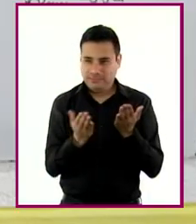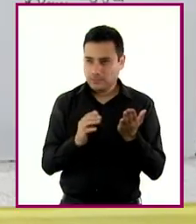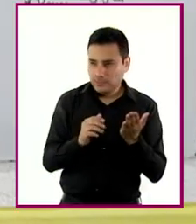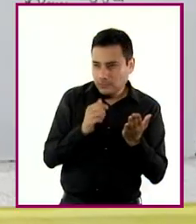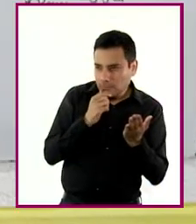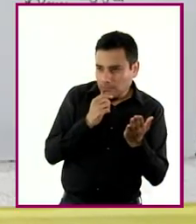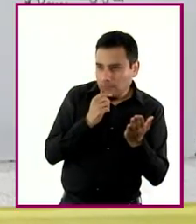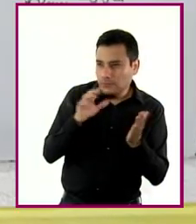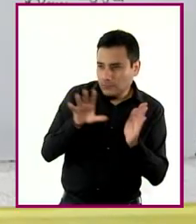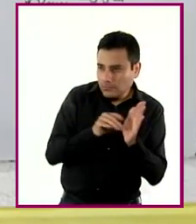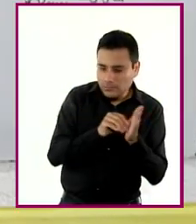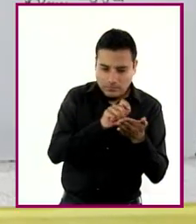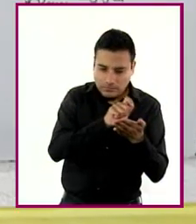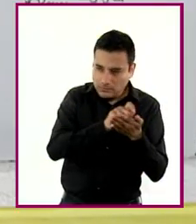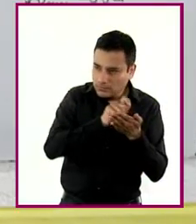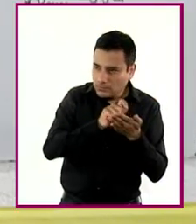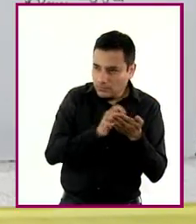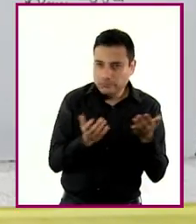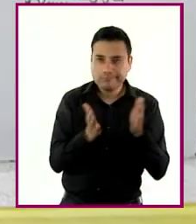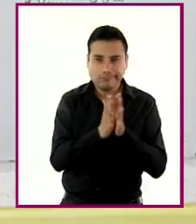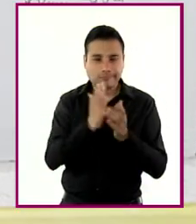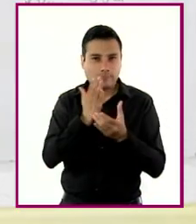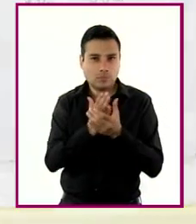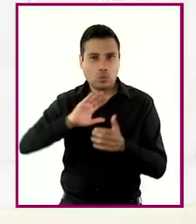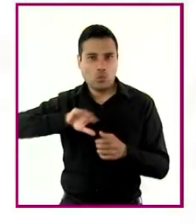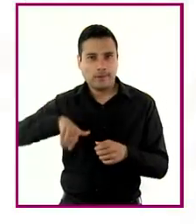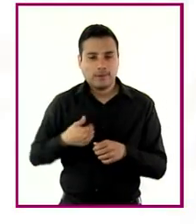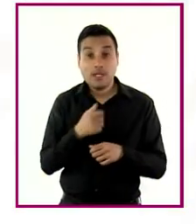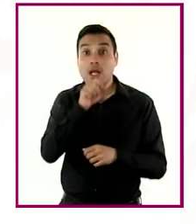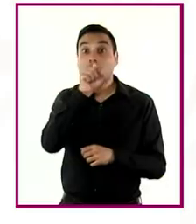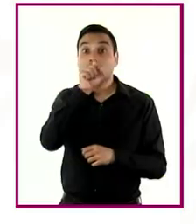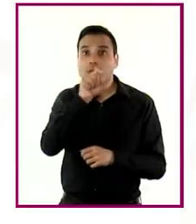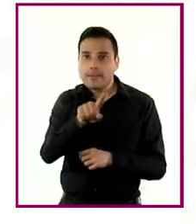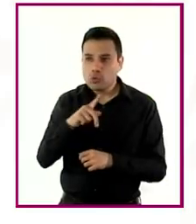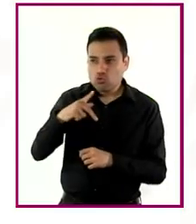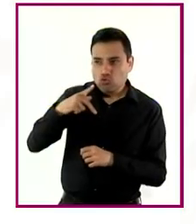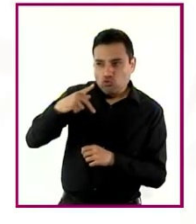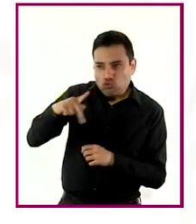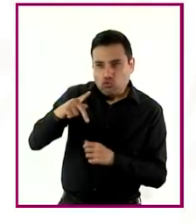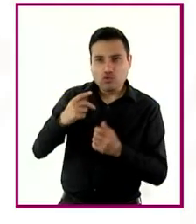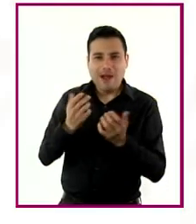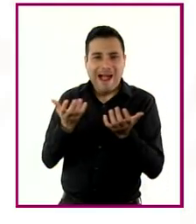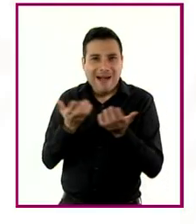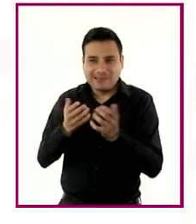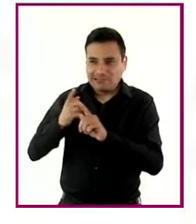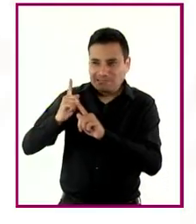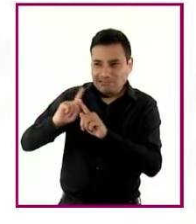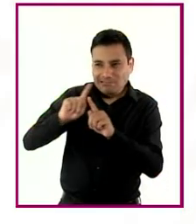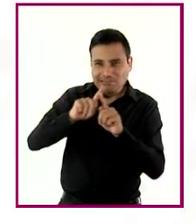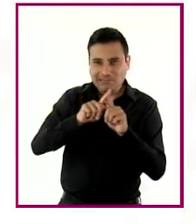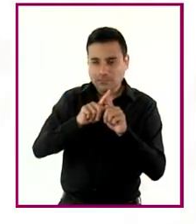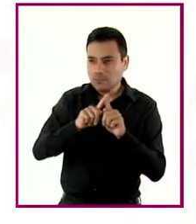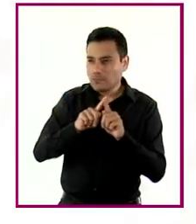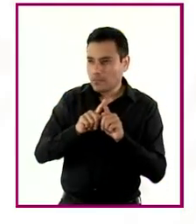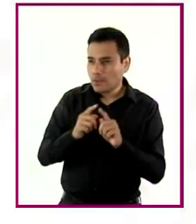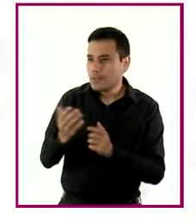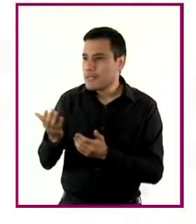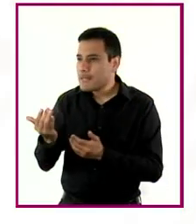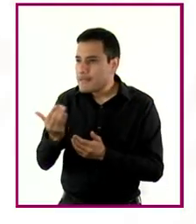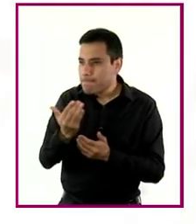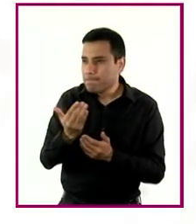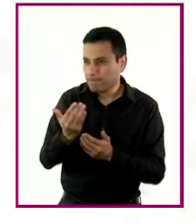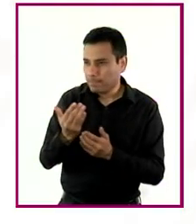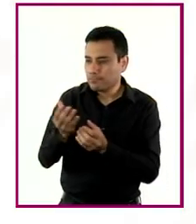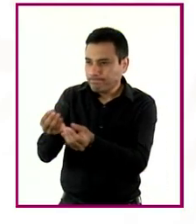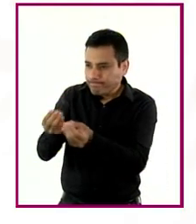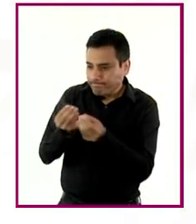importante, recolecto y analizo los trabajos realizados por mis estudiantes, registrando